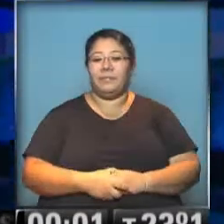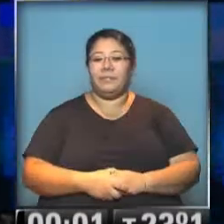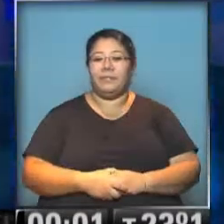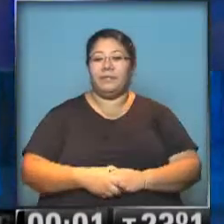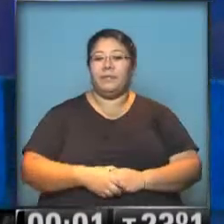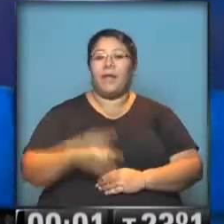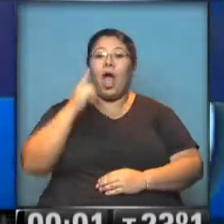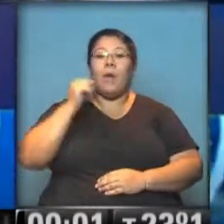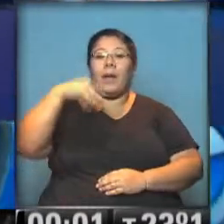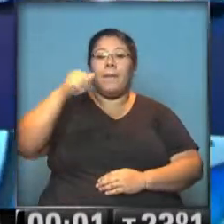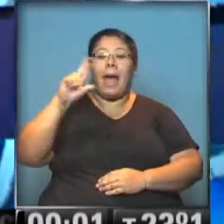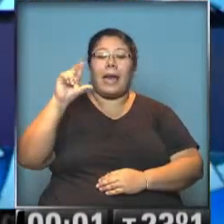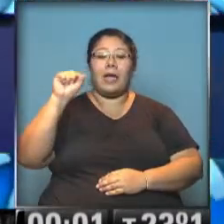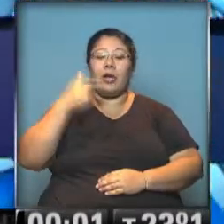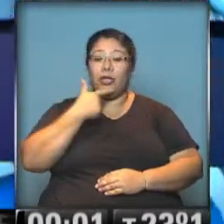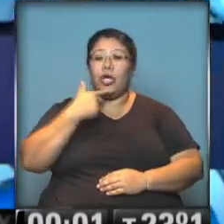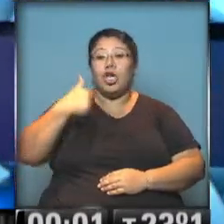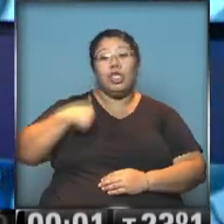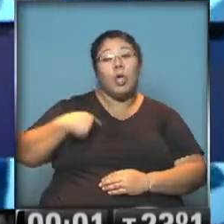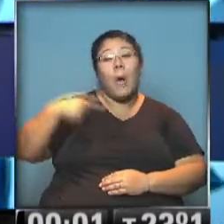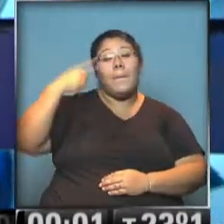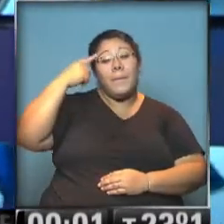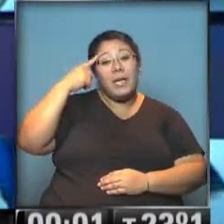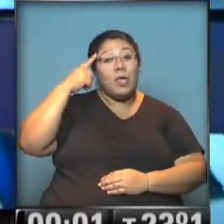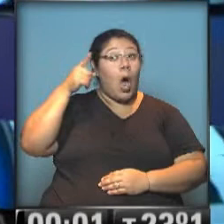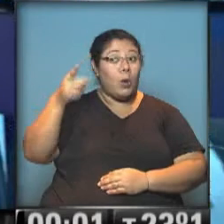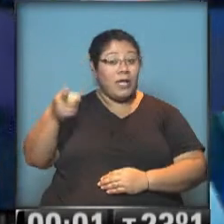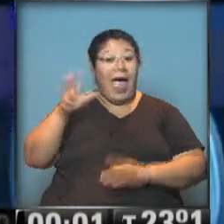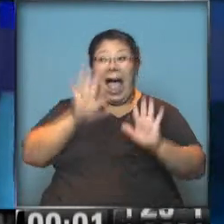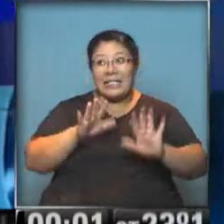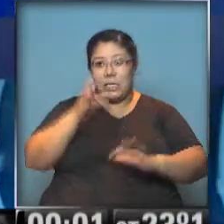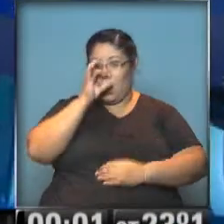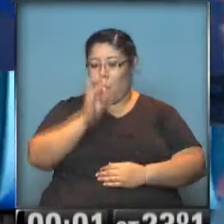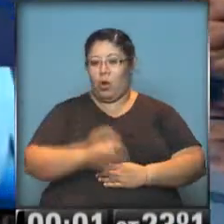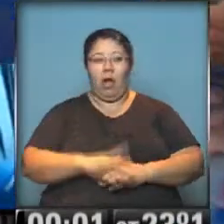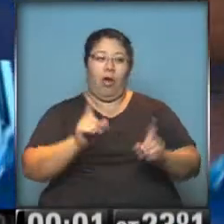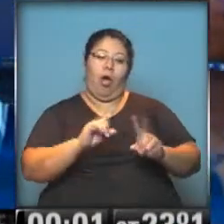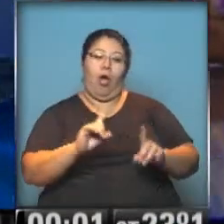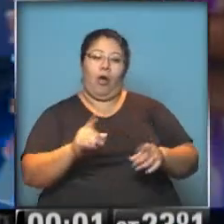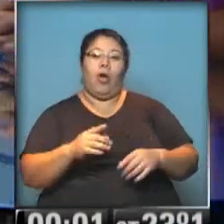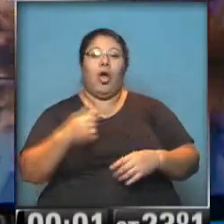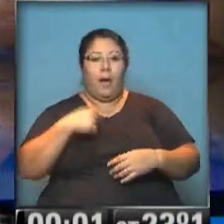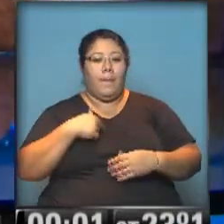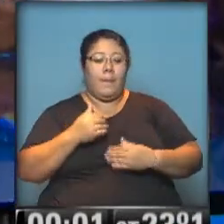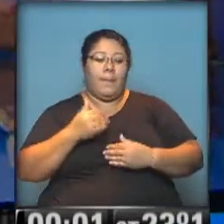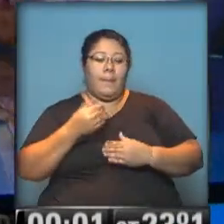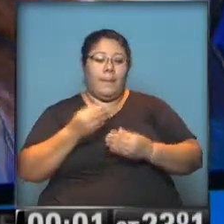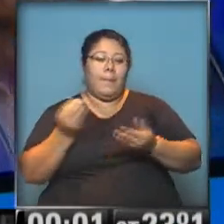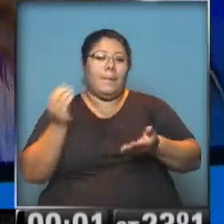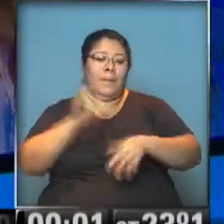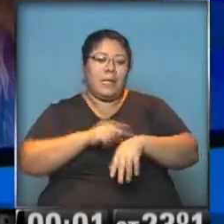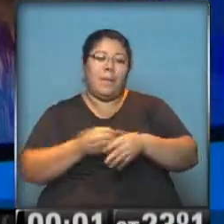Me imagino que usted, Esteban Magnani, este tipo de situaciones no le ha pasado. No, los 5 segundos no, me lleva un poquito más de tiempo desgarrarme. Sí, sí,